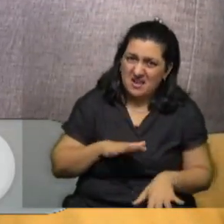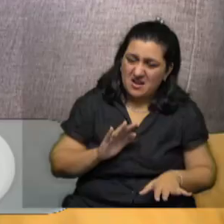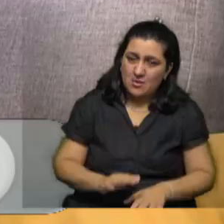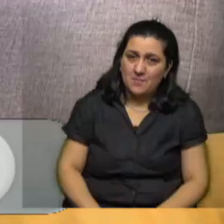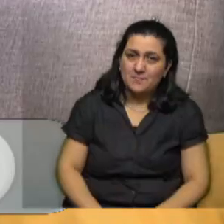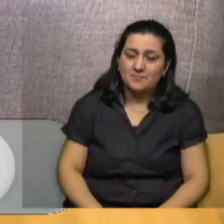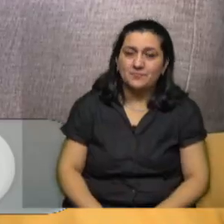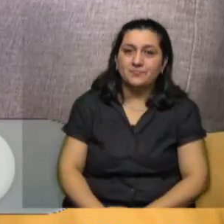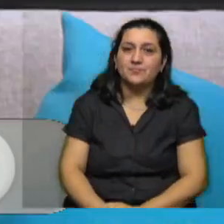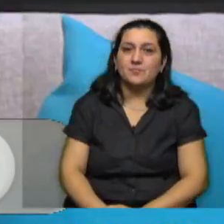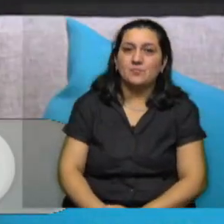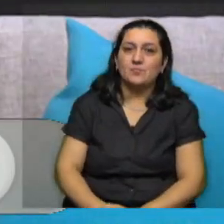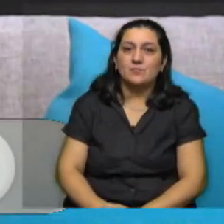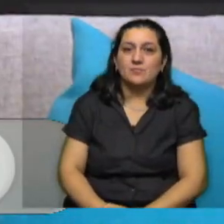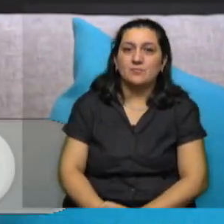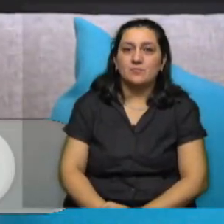interesante saberlo.